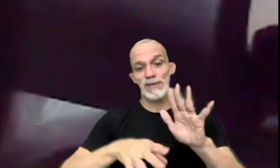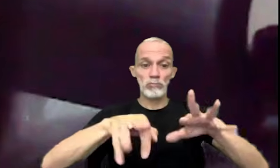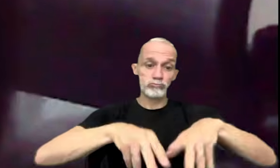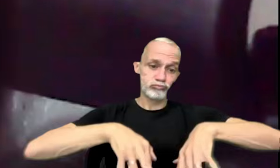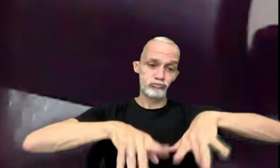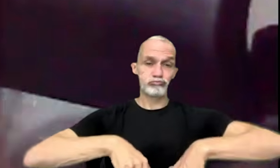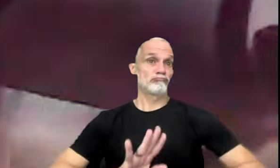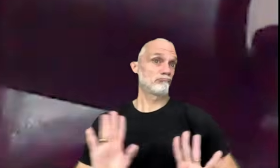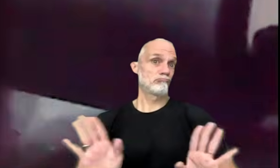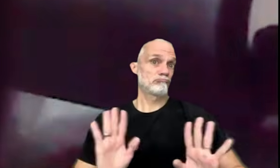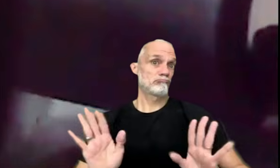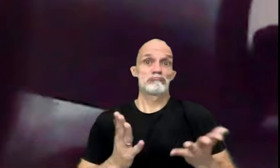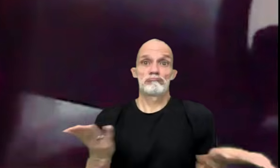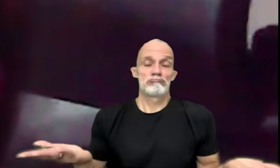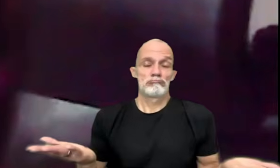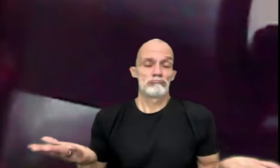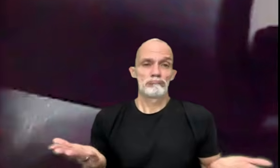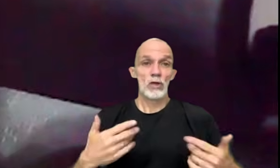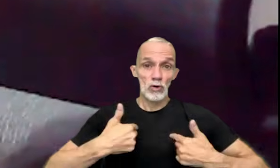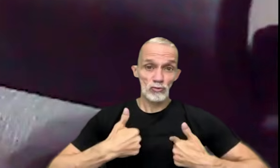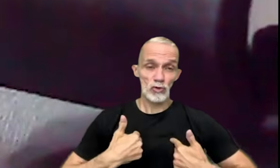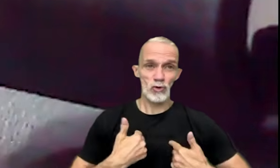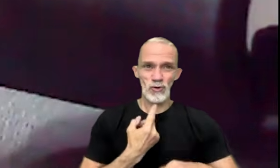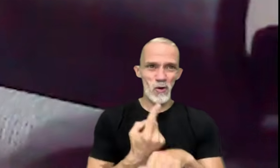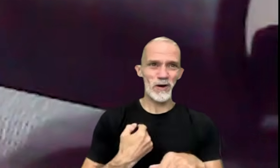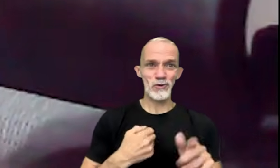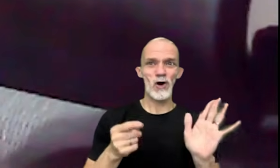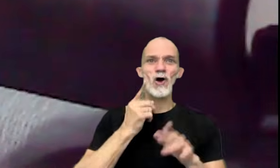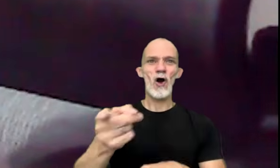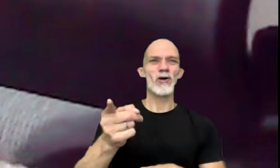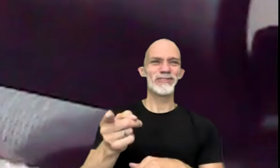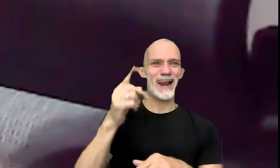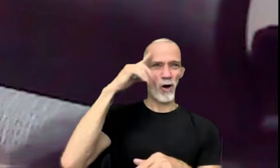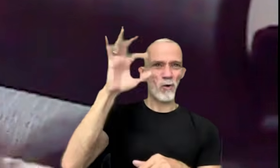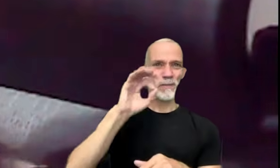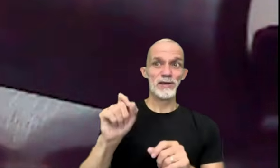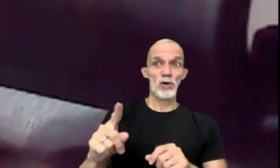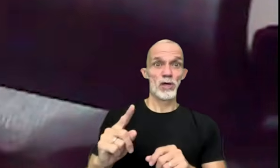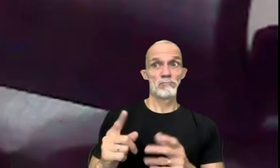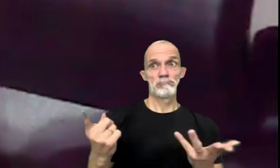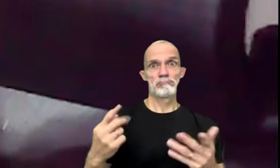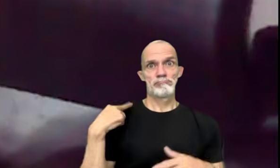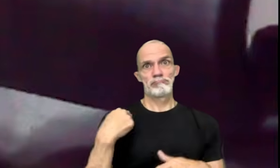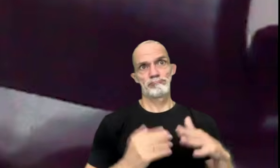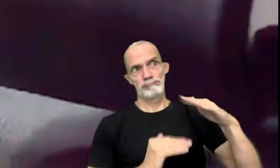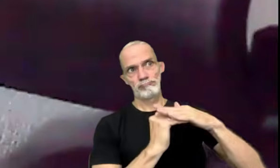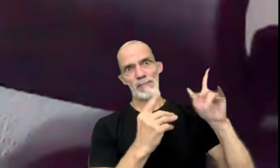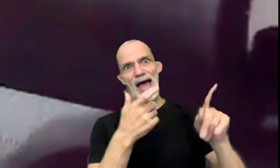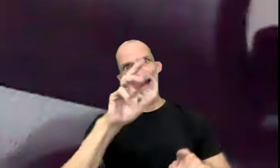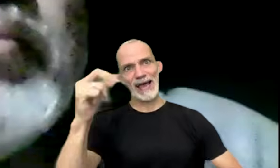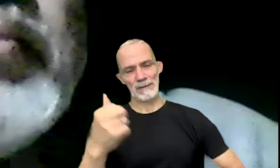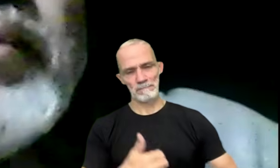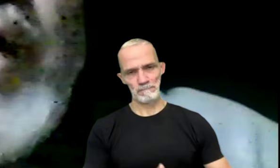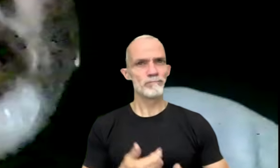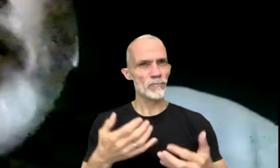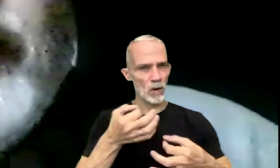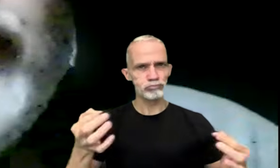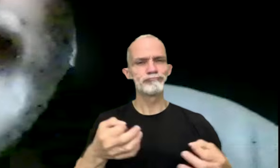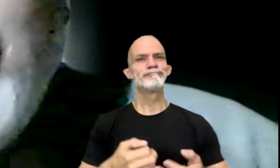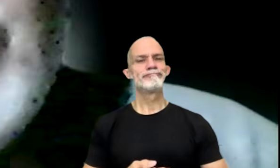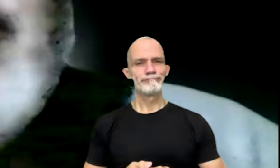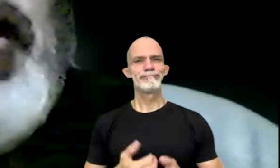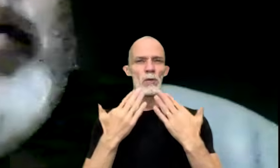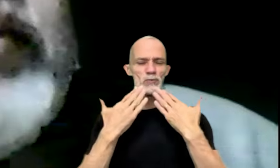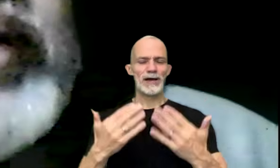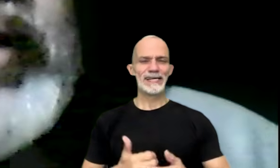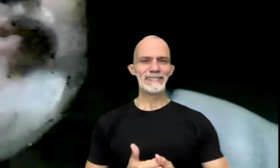¿sí? Y por teoría de los actos propios, yo no puedo ir en contra de lo que opina mi empleador, que es el fisco. Ujú. Correcto.